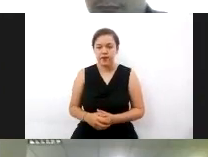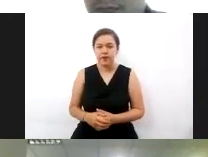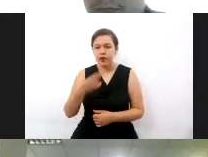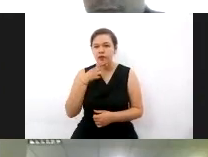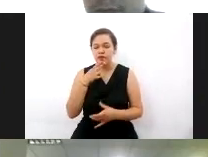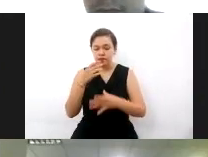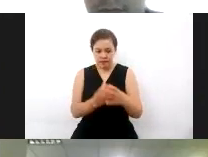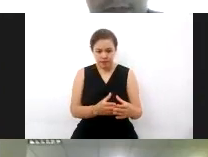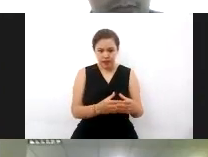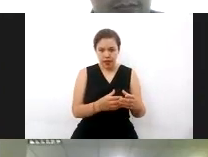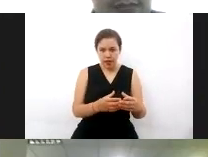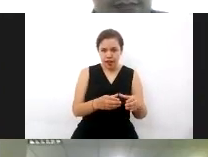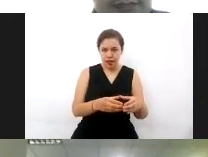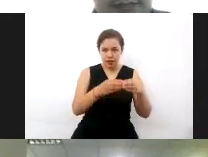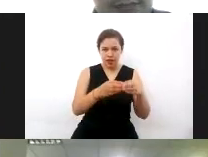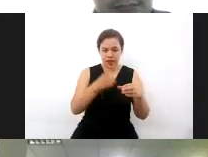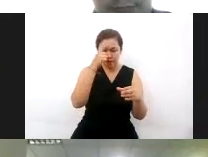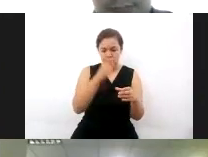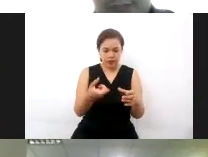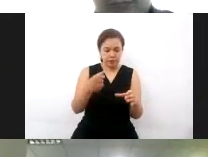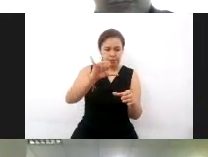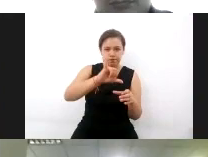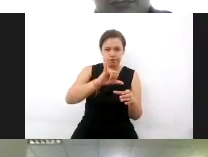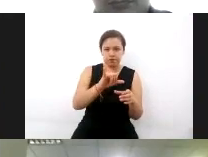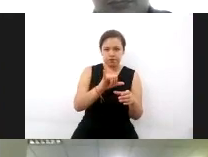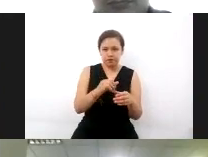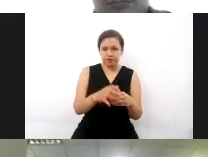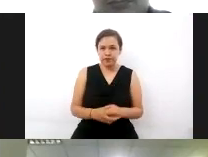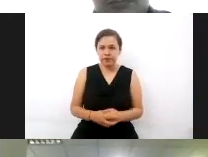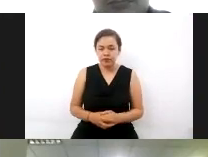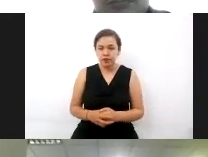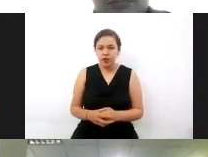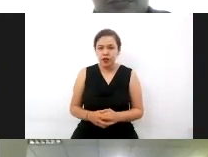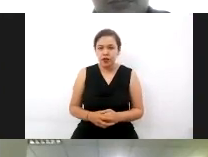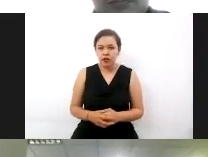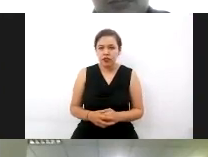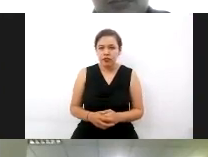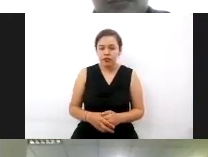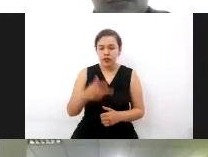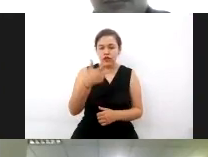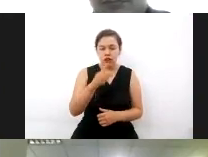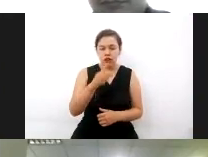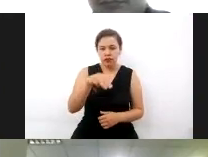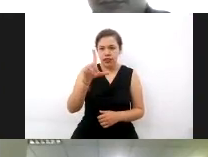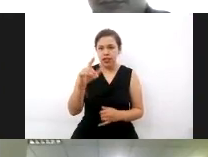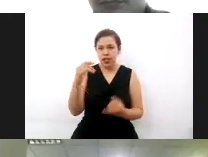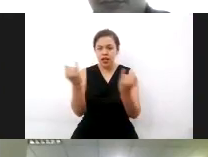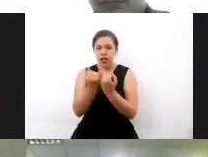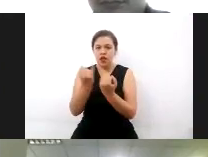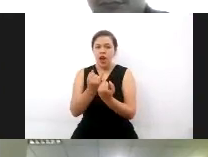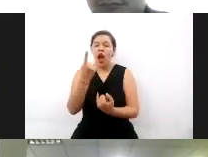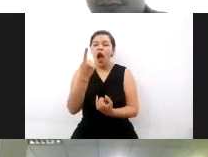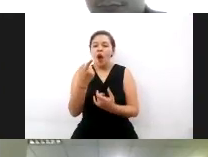la solución de blanqueador comercial. Le llamamos nosotros 8 mililitros, lo que equivale a una cucharada